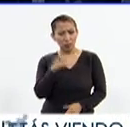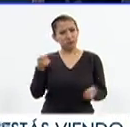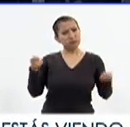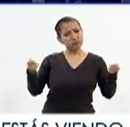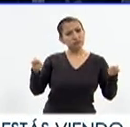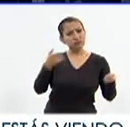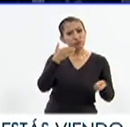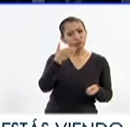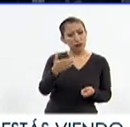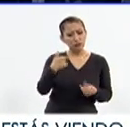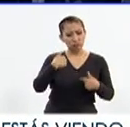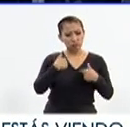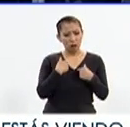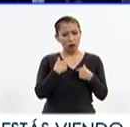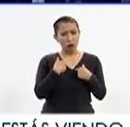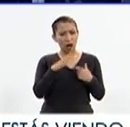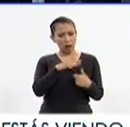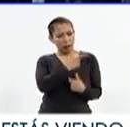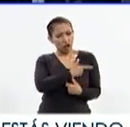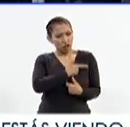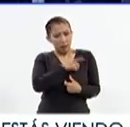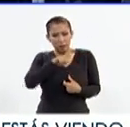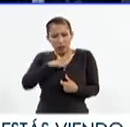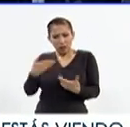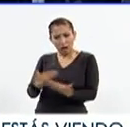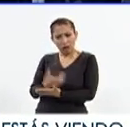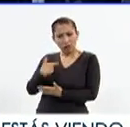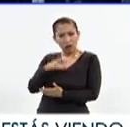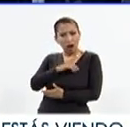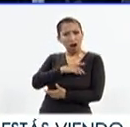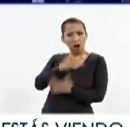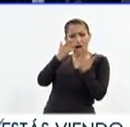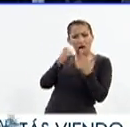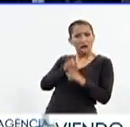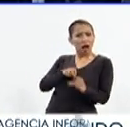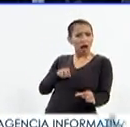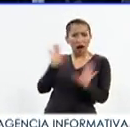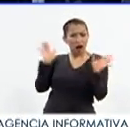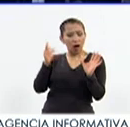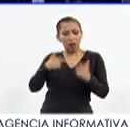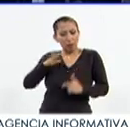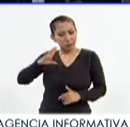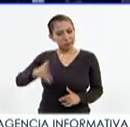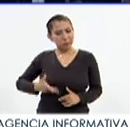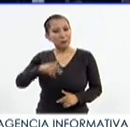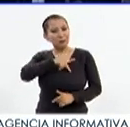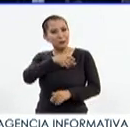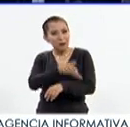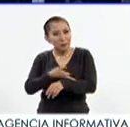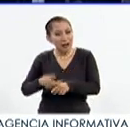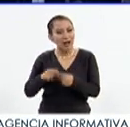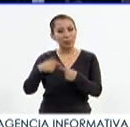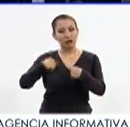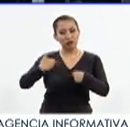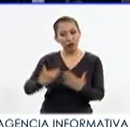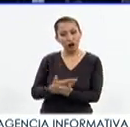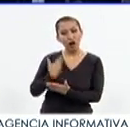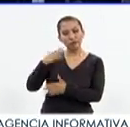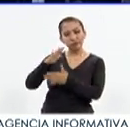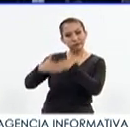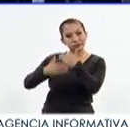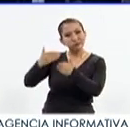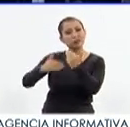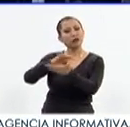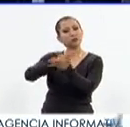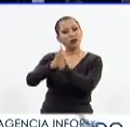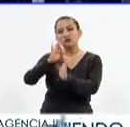equilibrio. A mí me gustan mis raíces y yo no tengo por qué renunciar a mis raíces. Yo estoy orgullosa de mi familia, de donde han venido